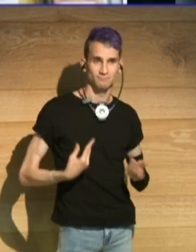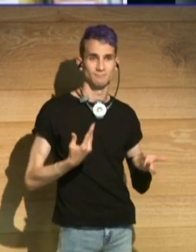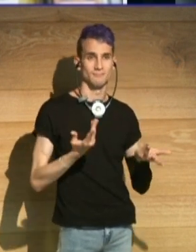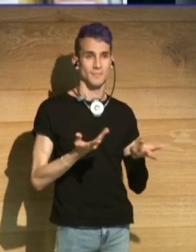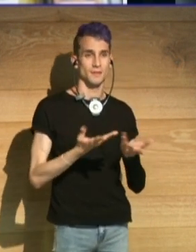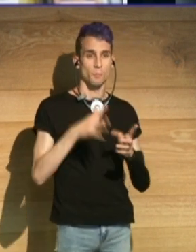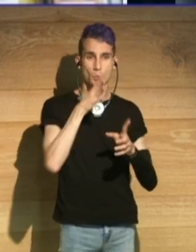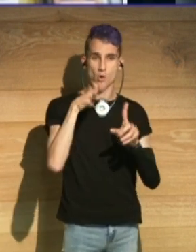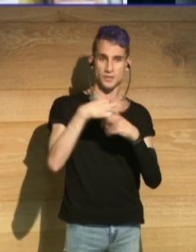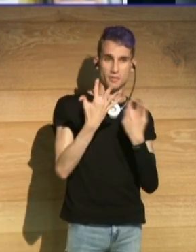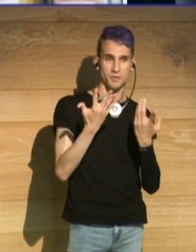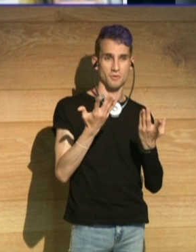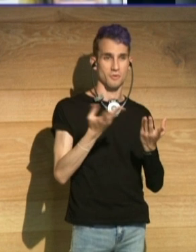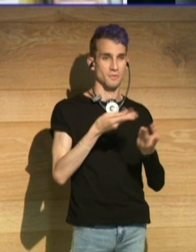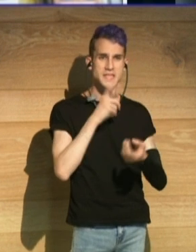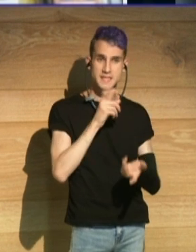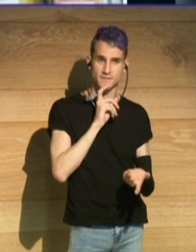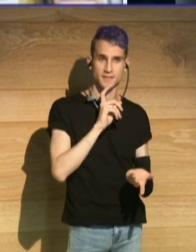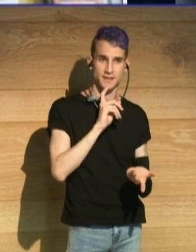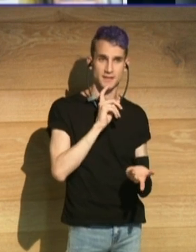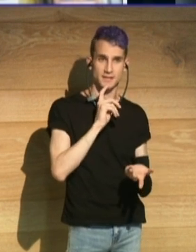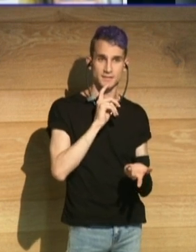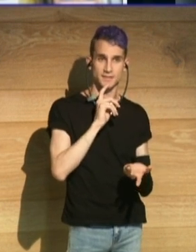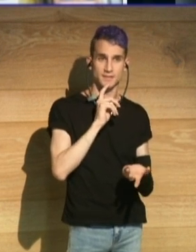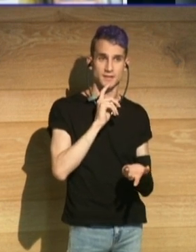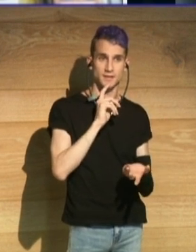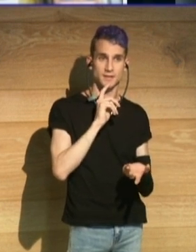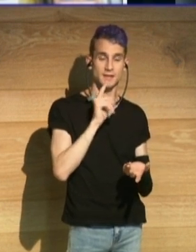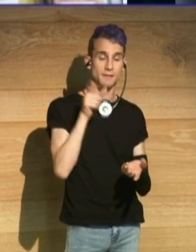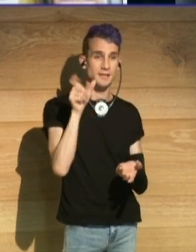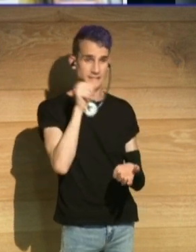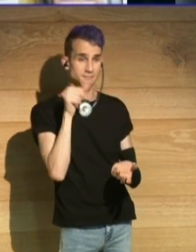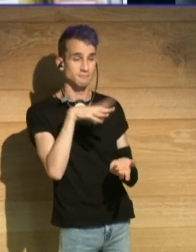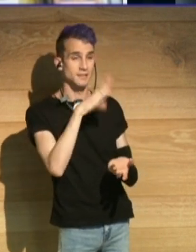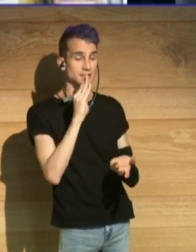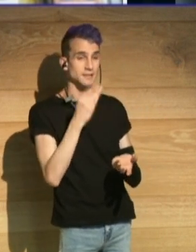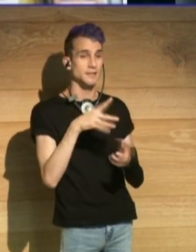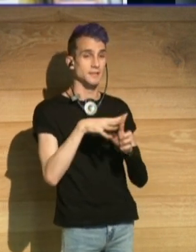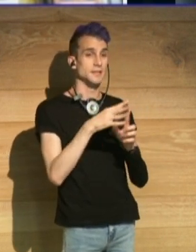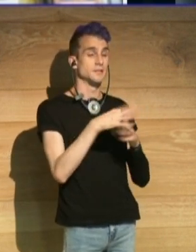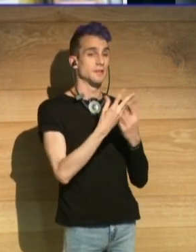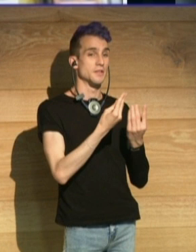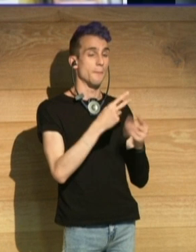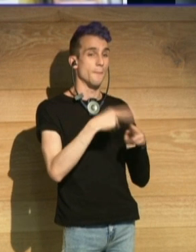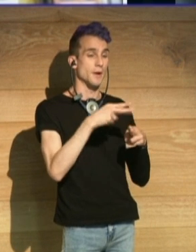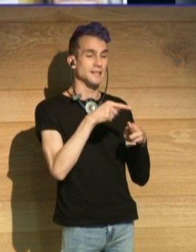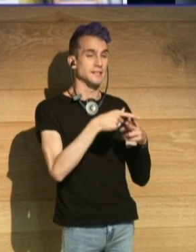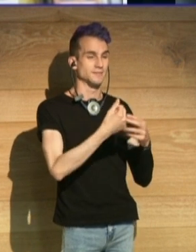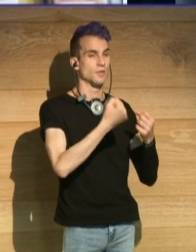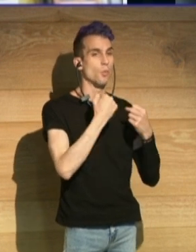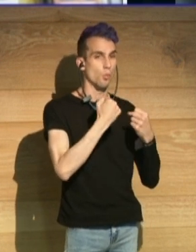una situación difícil, él entiende que existe una pasión política más fuerte que la esperanza, que es